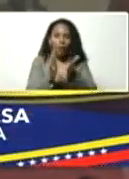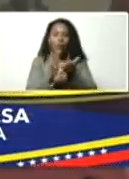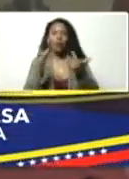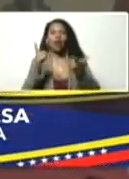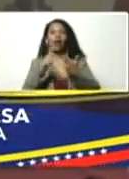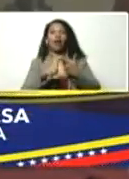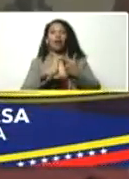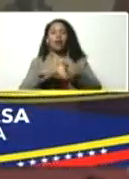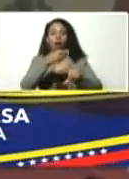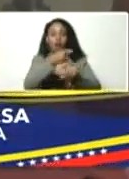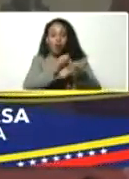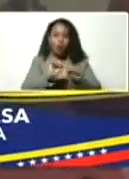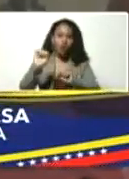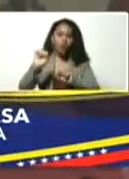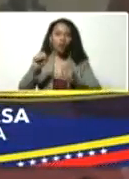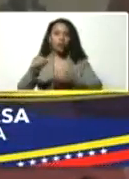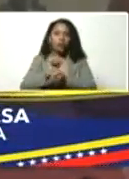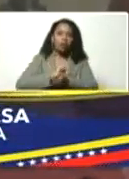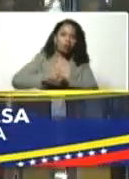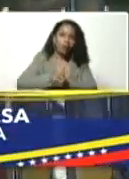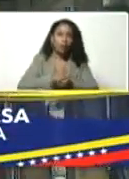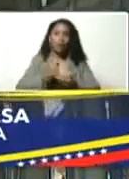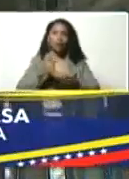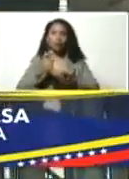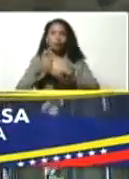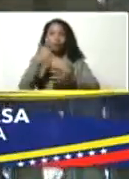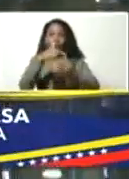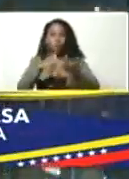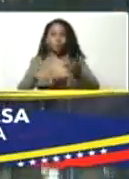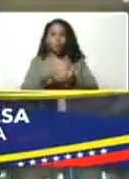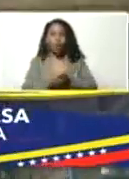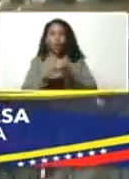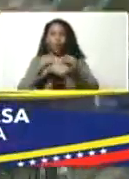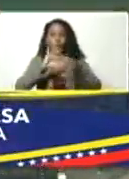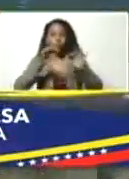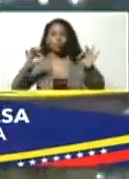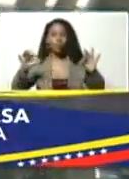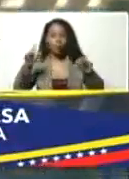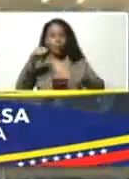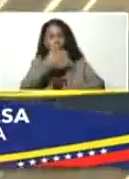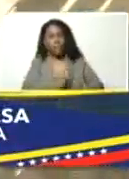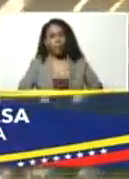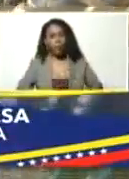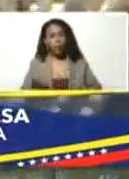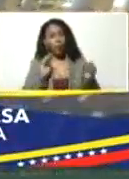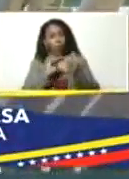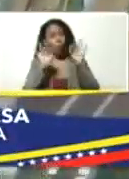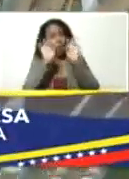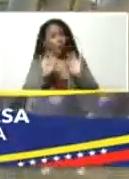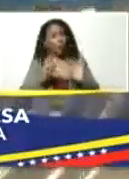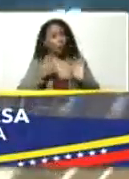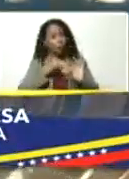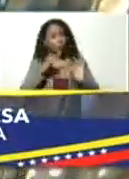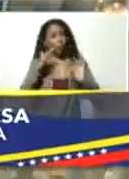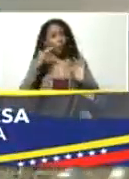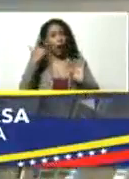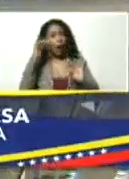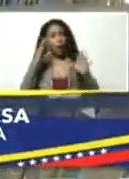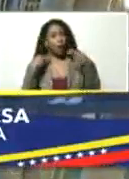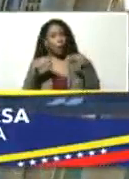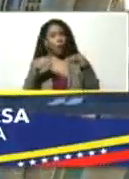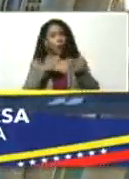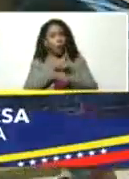urea, el cemento. Productos destinados a la cadena de alimentos, presidente. Igualmente tenemos nuestras resinas que van